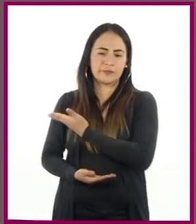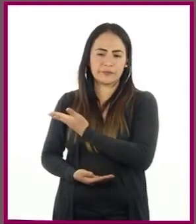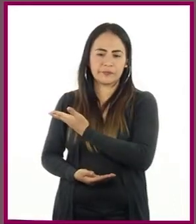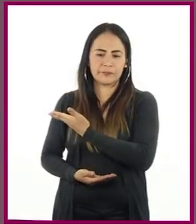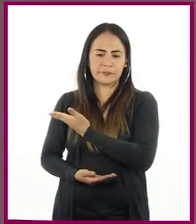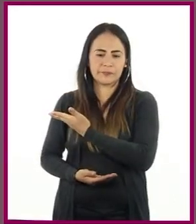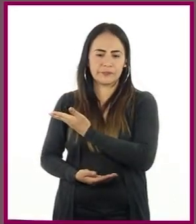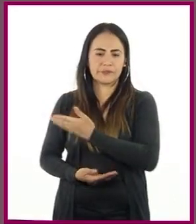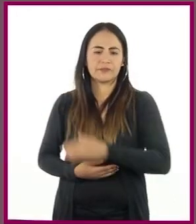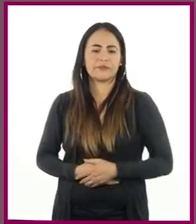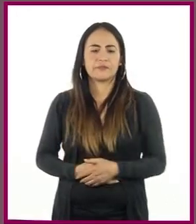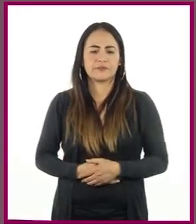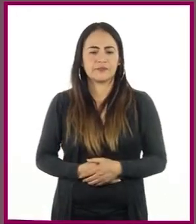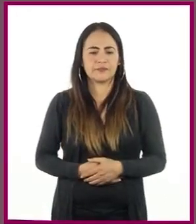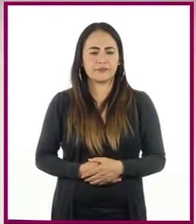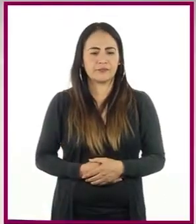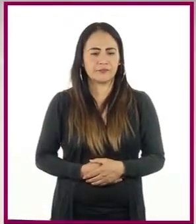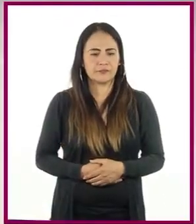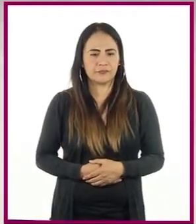como Viet Cong.